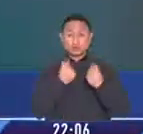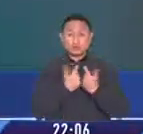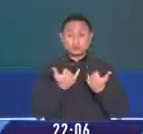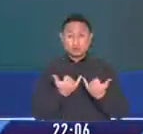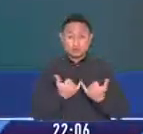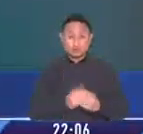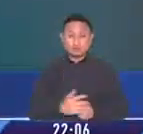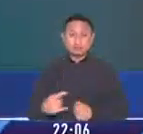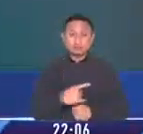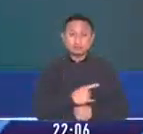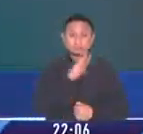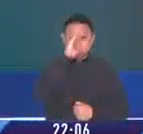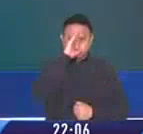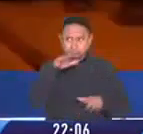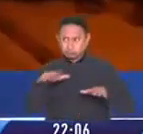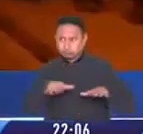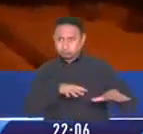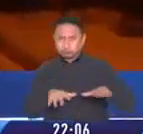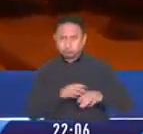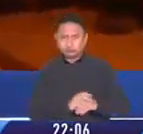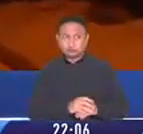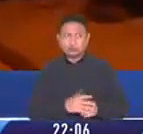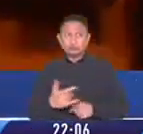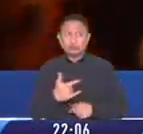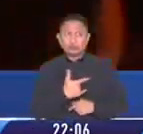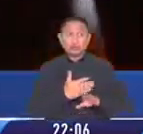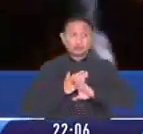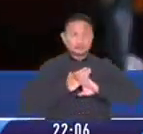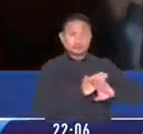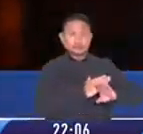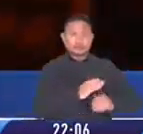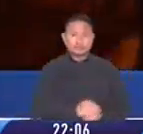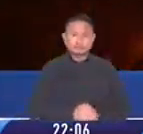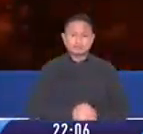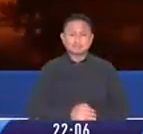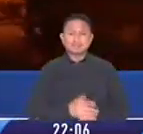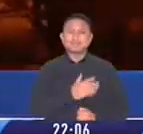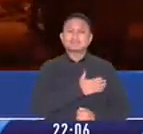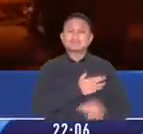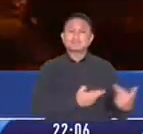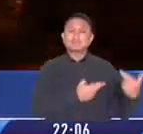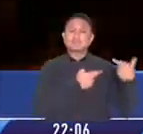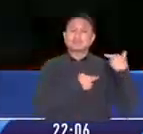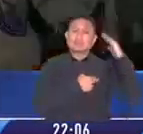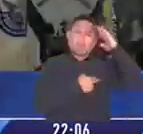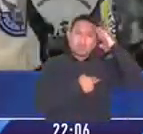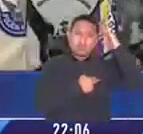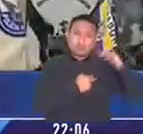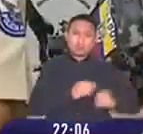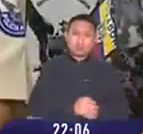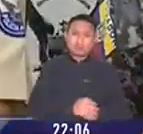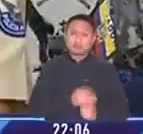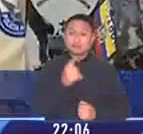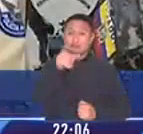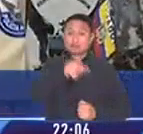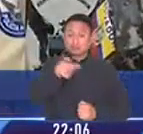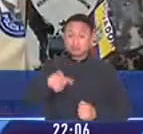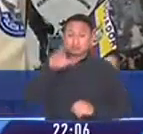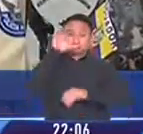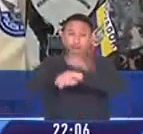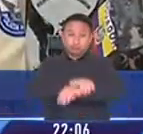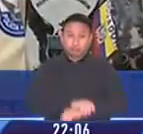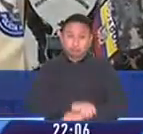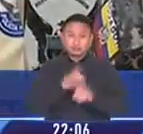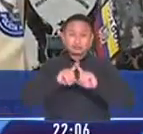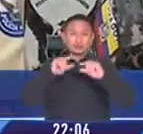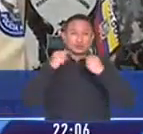amenazadas por la acción policial y de esta forma quieren responder. El trabajo de la policía, tanto de la aprehensión de varios criminales, de varios